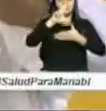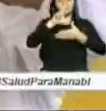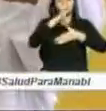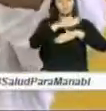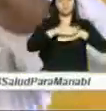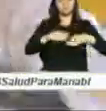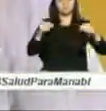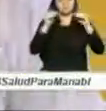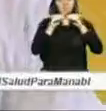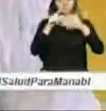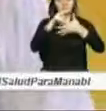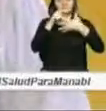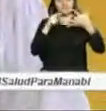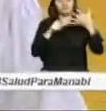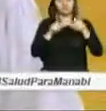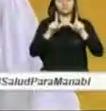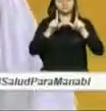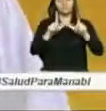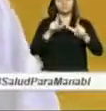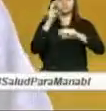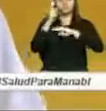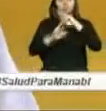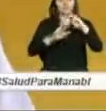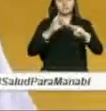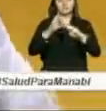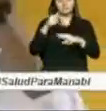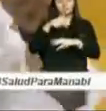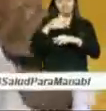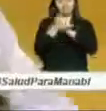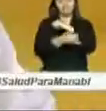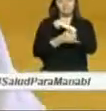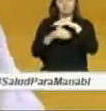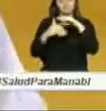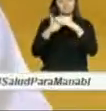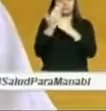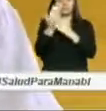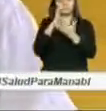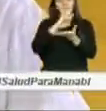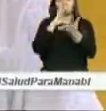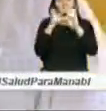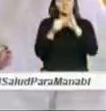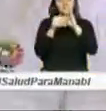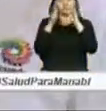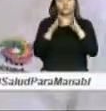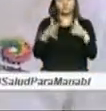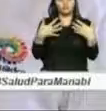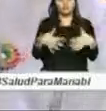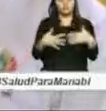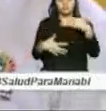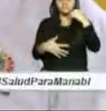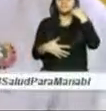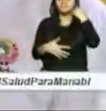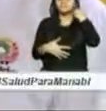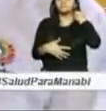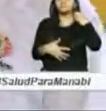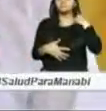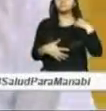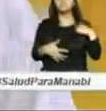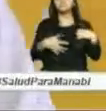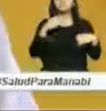uno de los 5 acreditados a nivel mundial. Esa es la patria nueva, esa es la patria de la revolución ciudadana. Y tenemos esa